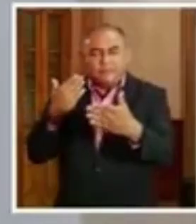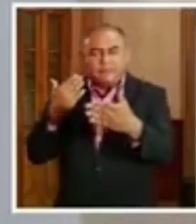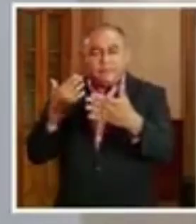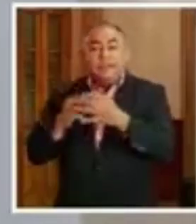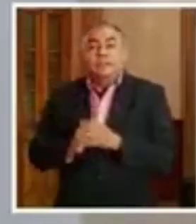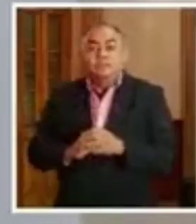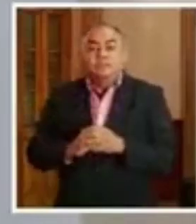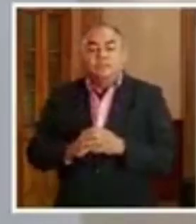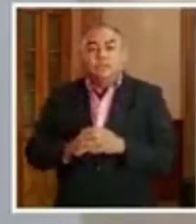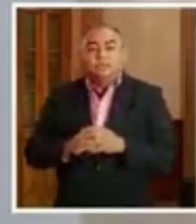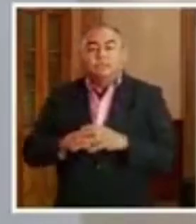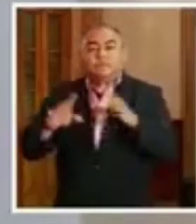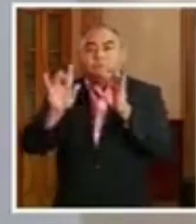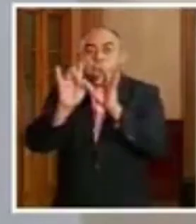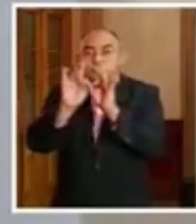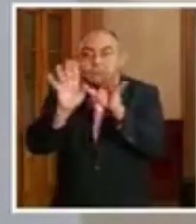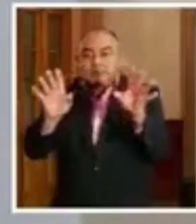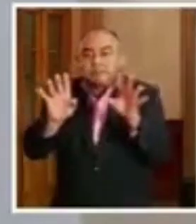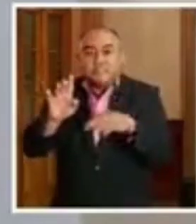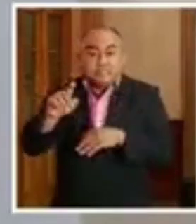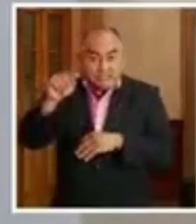llegó el primer caso COVID